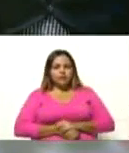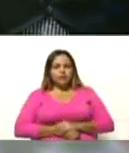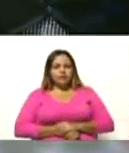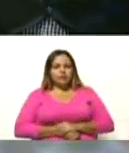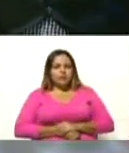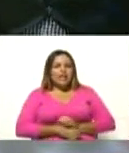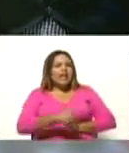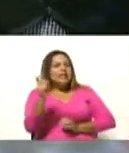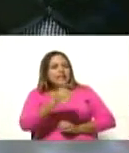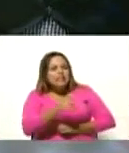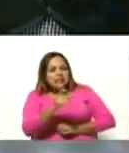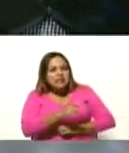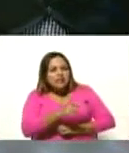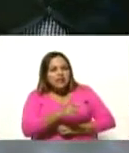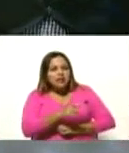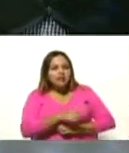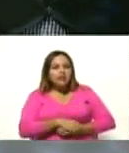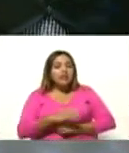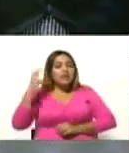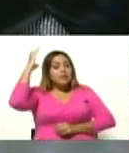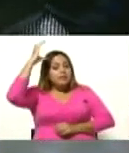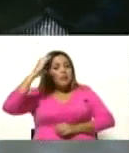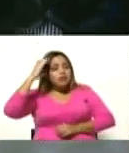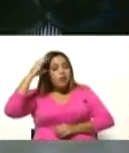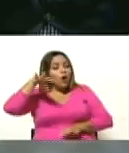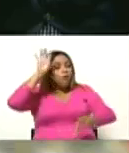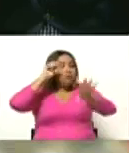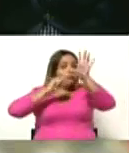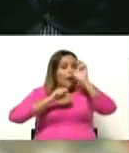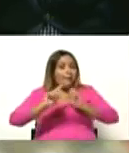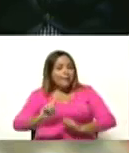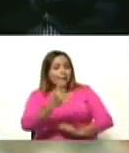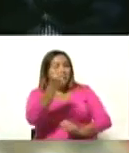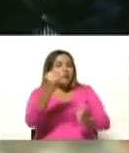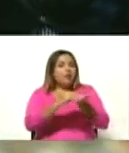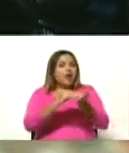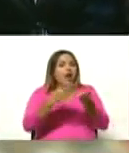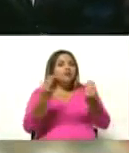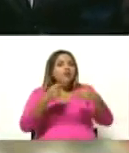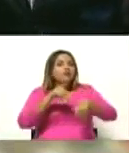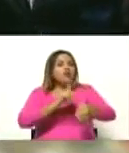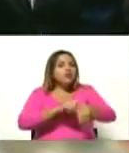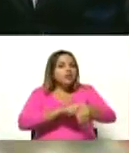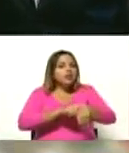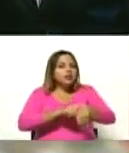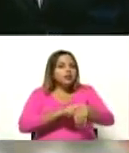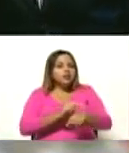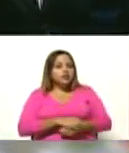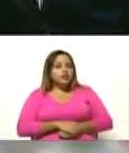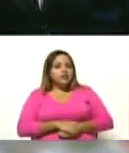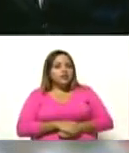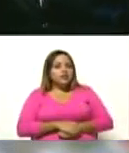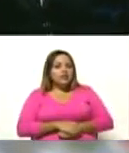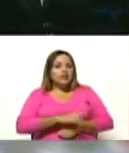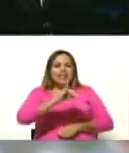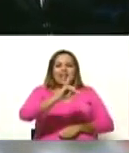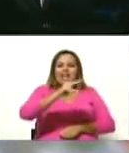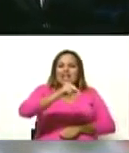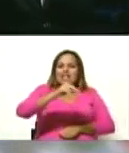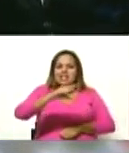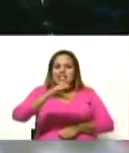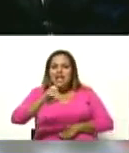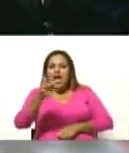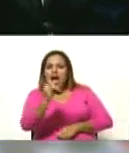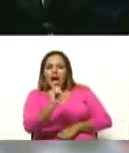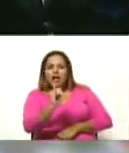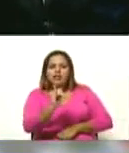la necesidad de formación, capacitación. Primera vez en mucho tiempo que el INSEE nos aparece con una